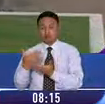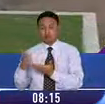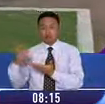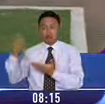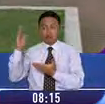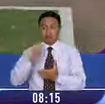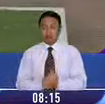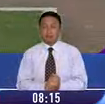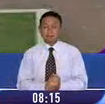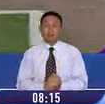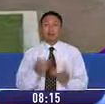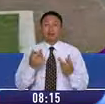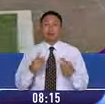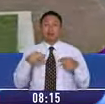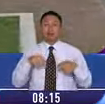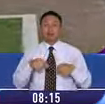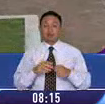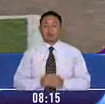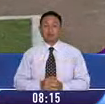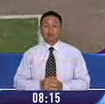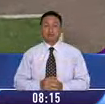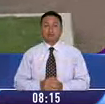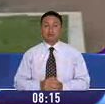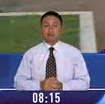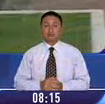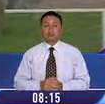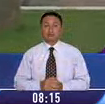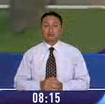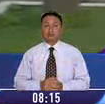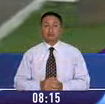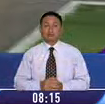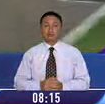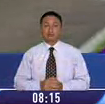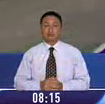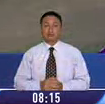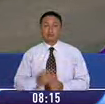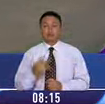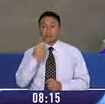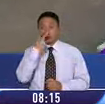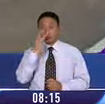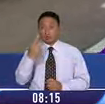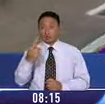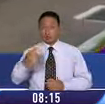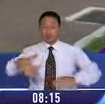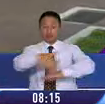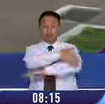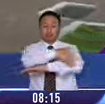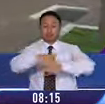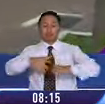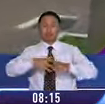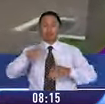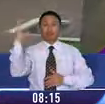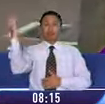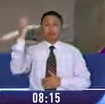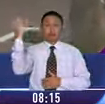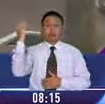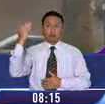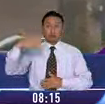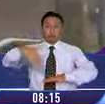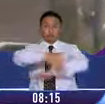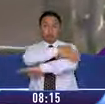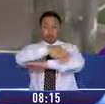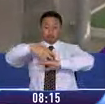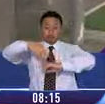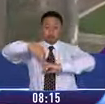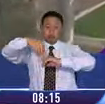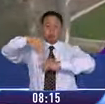Asamblea Nacional y también se puso a disposición de su cargo. Ahí podemos observar que también la avenida Gran Colombia, una de las vías principales aquí